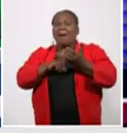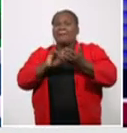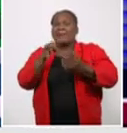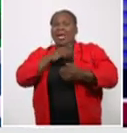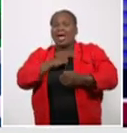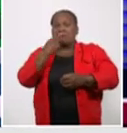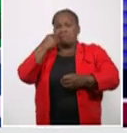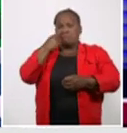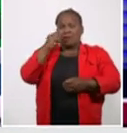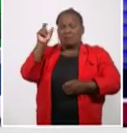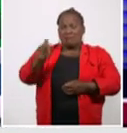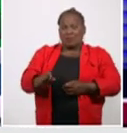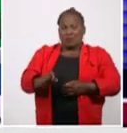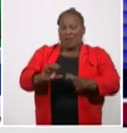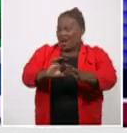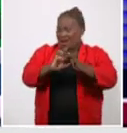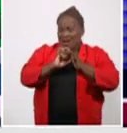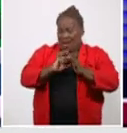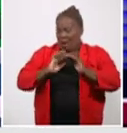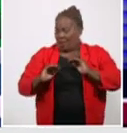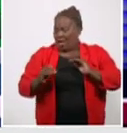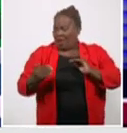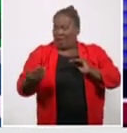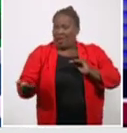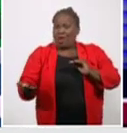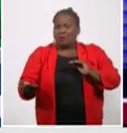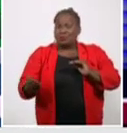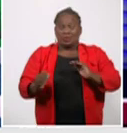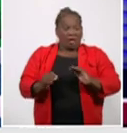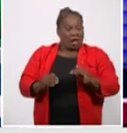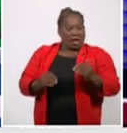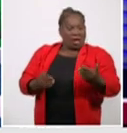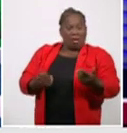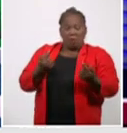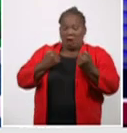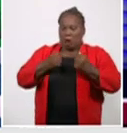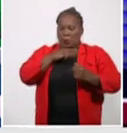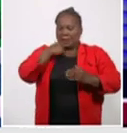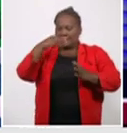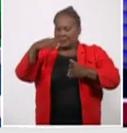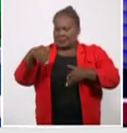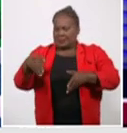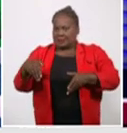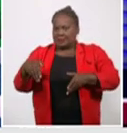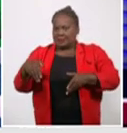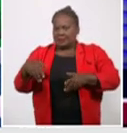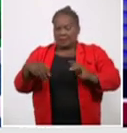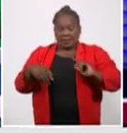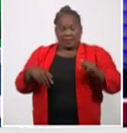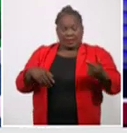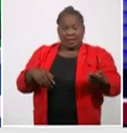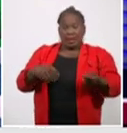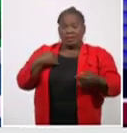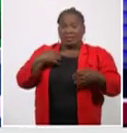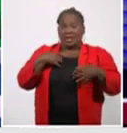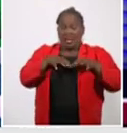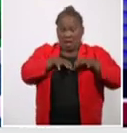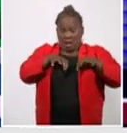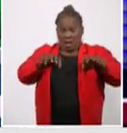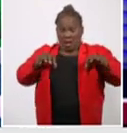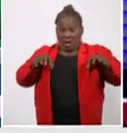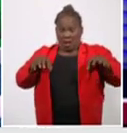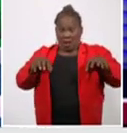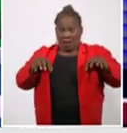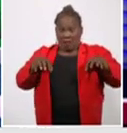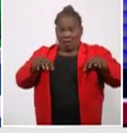muy graves al lado tuyo, ver que lamentablemente algunas fallezcan, mantener un aislamiento durante periodos